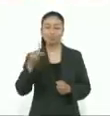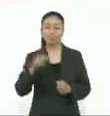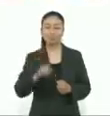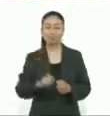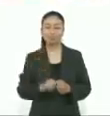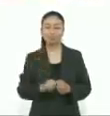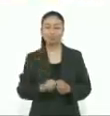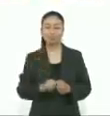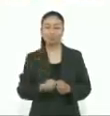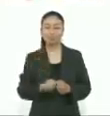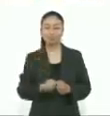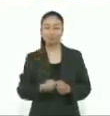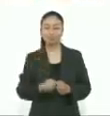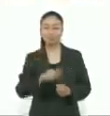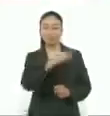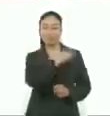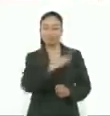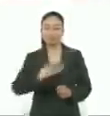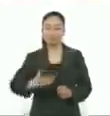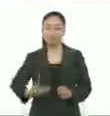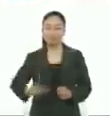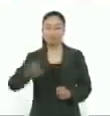Claudia.